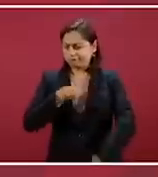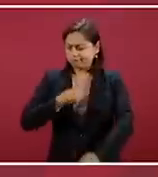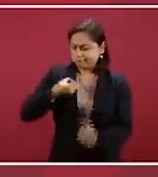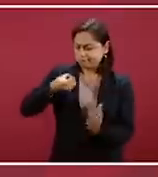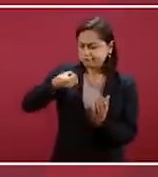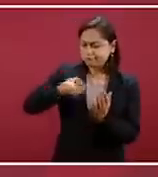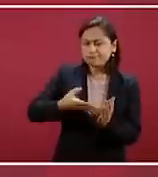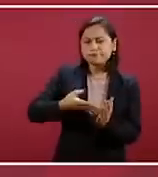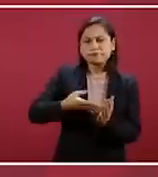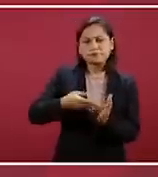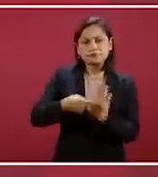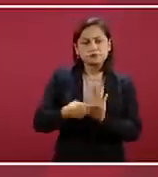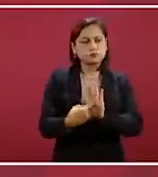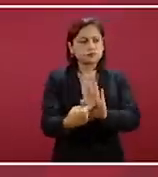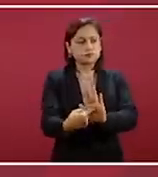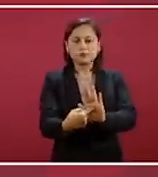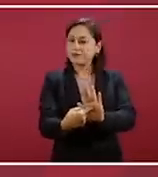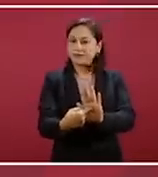que